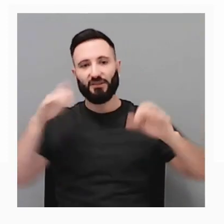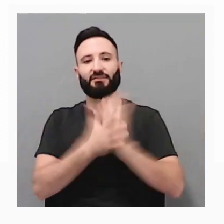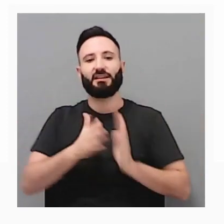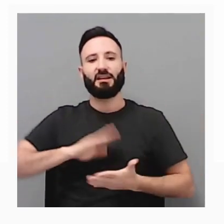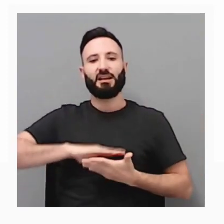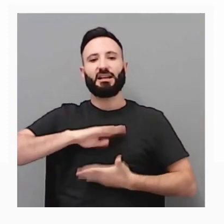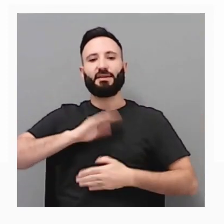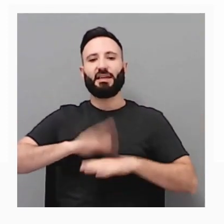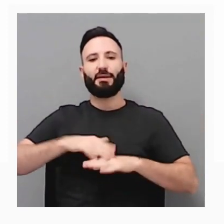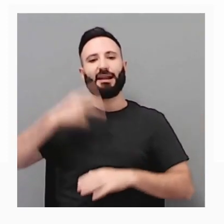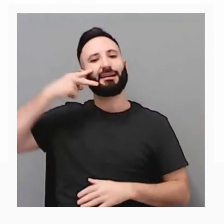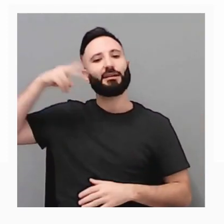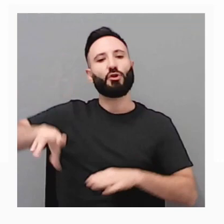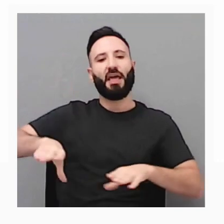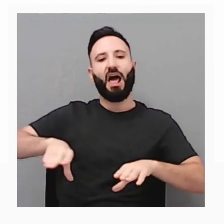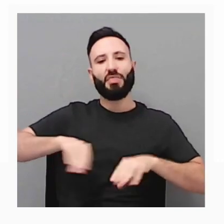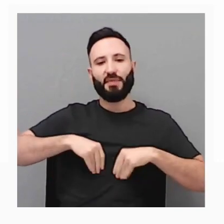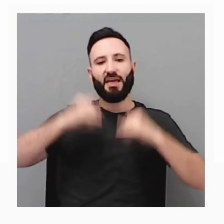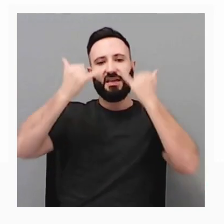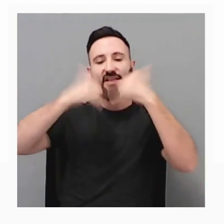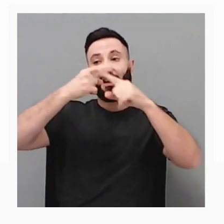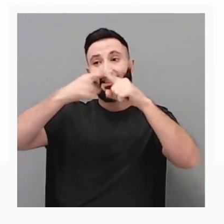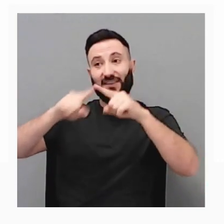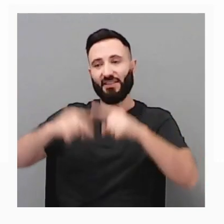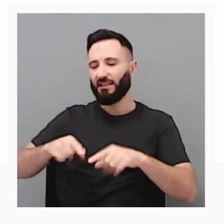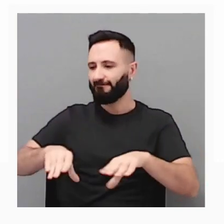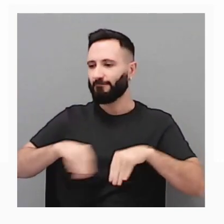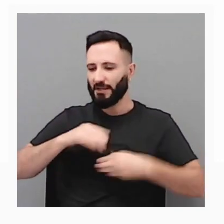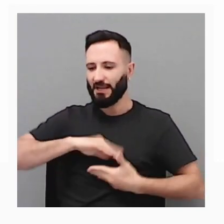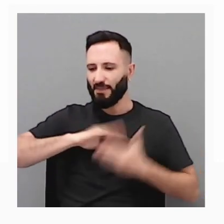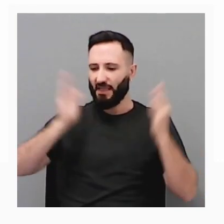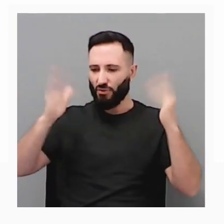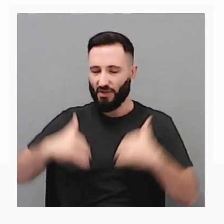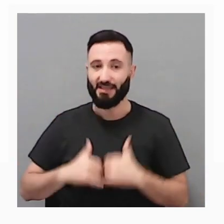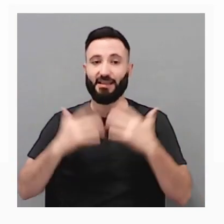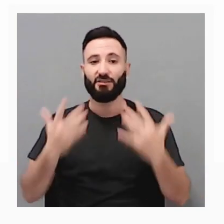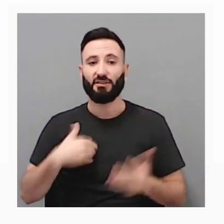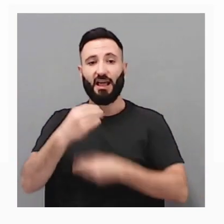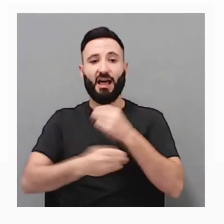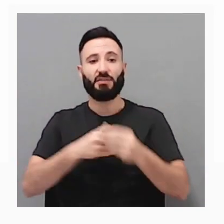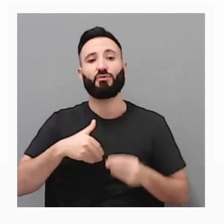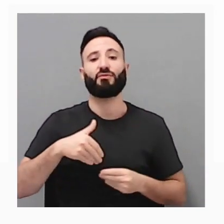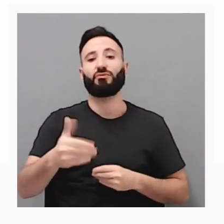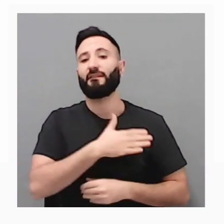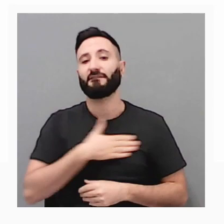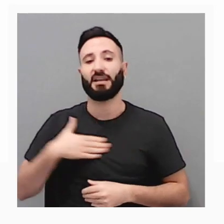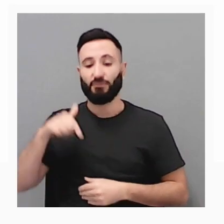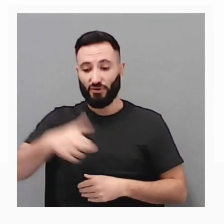de reconocer, aceptar y celebrar estas diferencias. Y lo que hacemos en Abrazo Cultural justamente es tratar